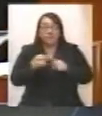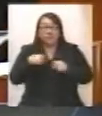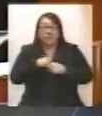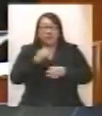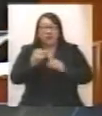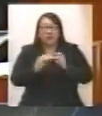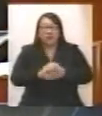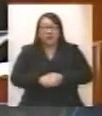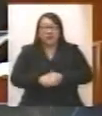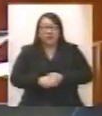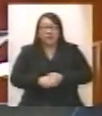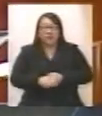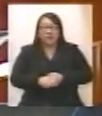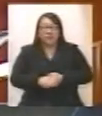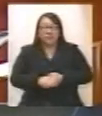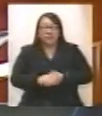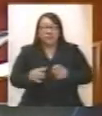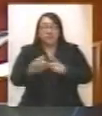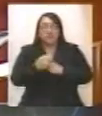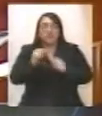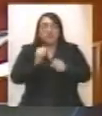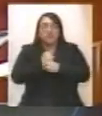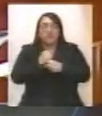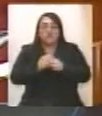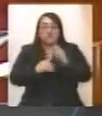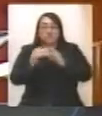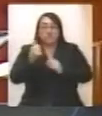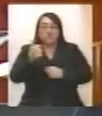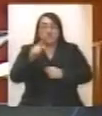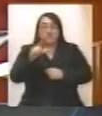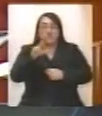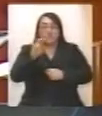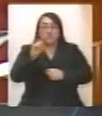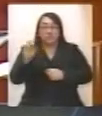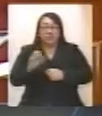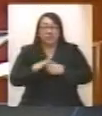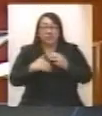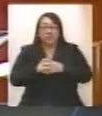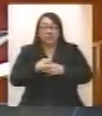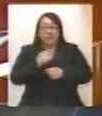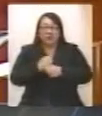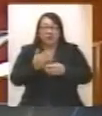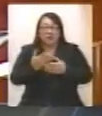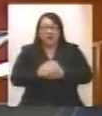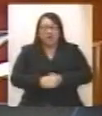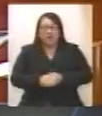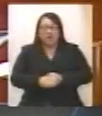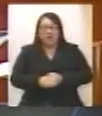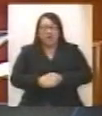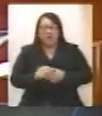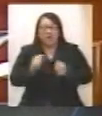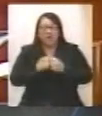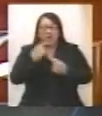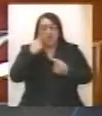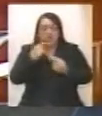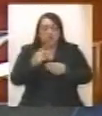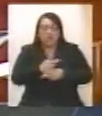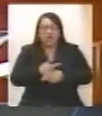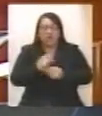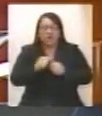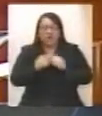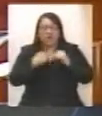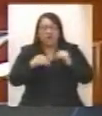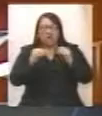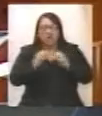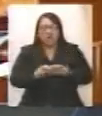economía y alcanzar tasas de inversión superiores al 30% del Producto Bruto Interno, con el objetivo de asegurar un